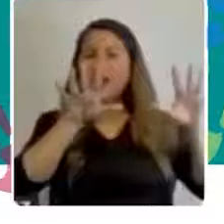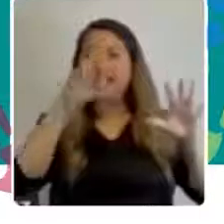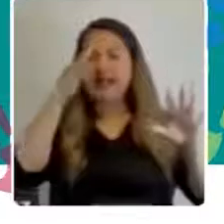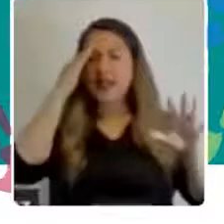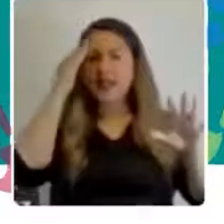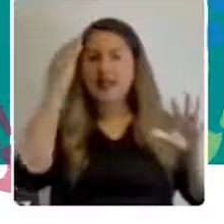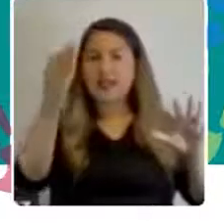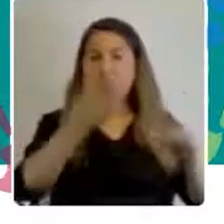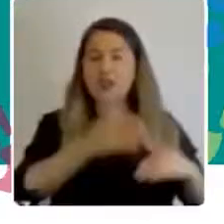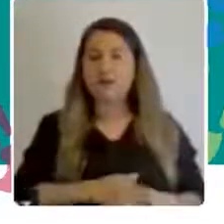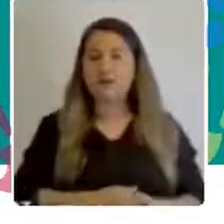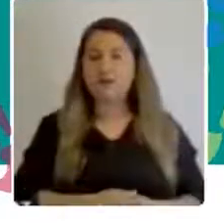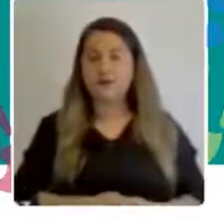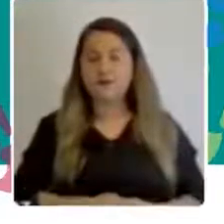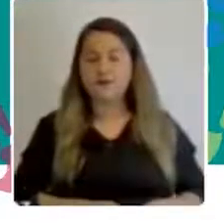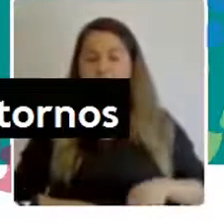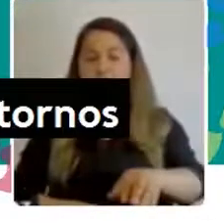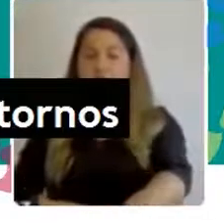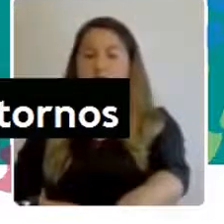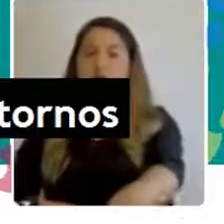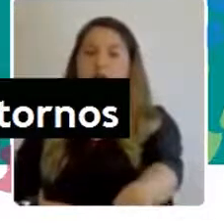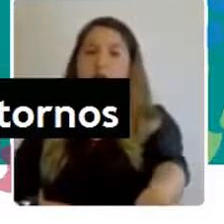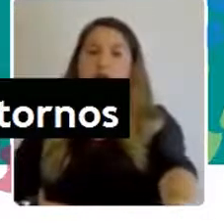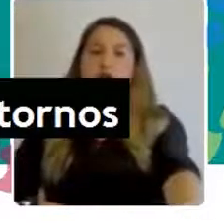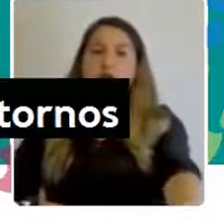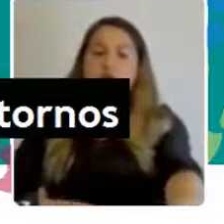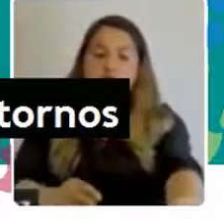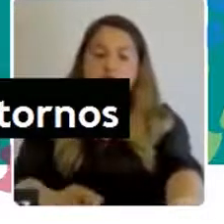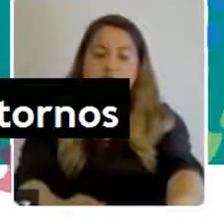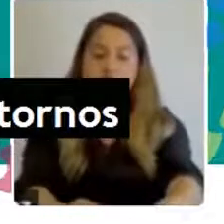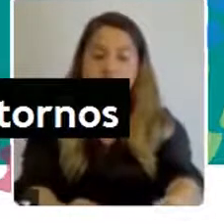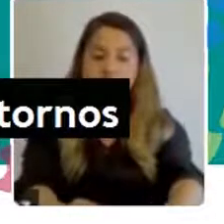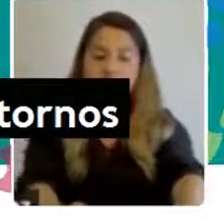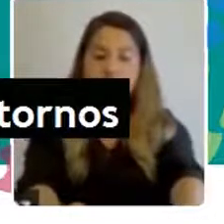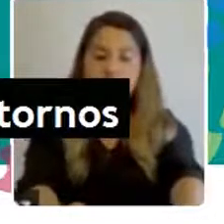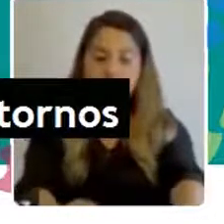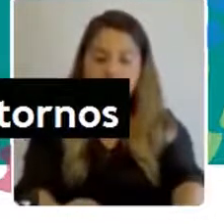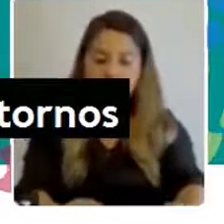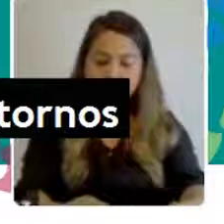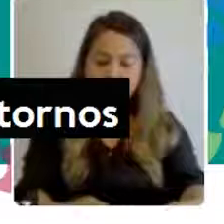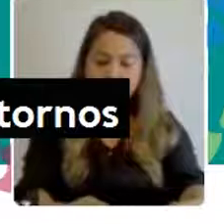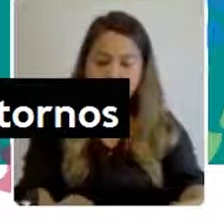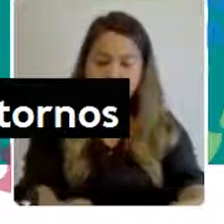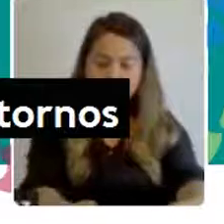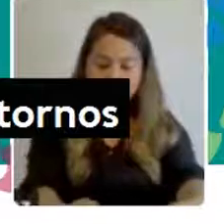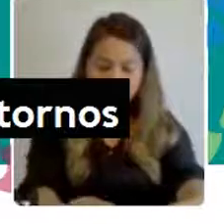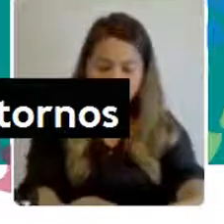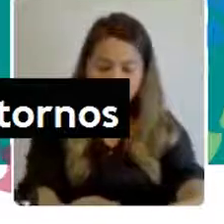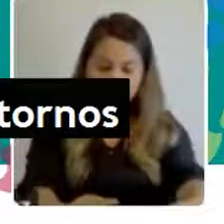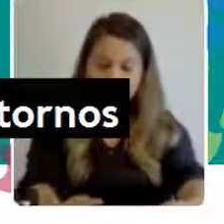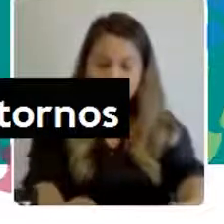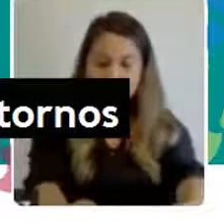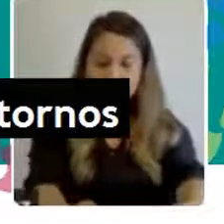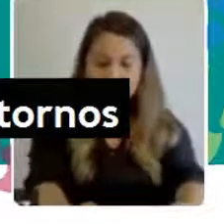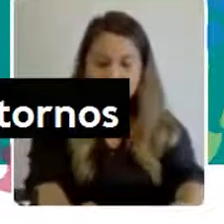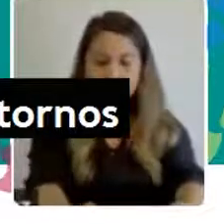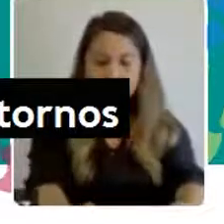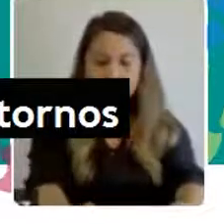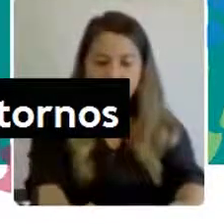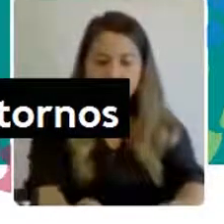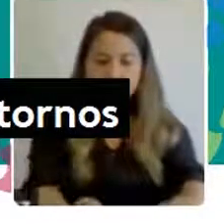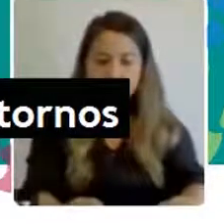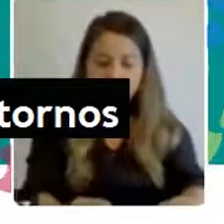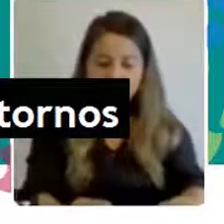que existen. Y ahí pueden ver que la mayoría de los trastornos tienen un